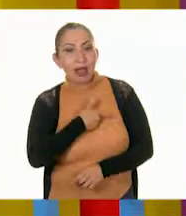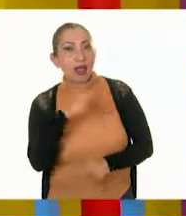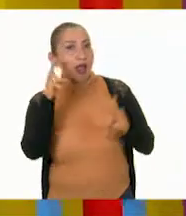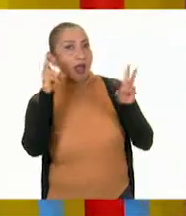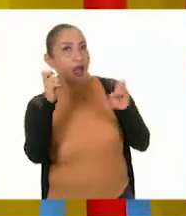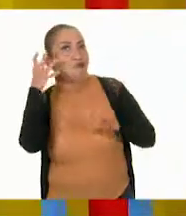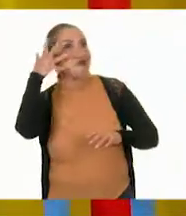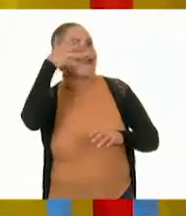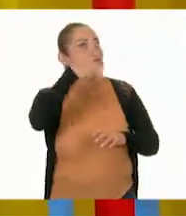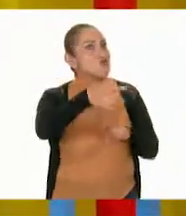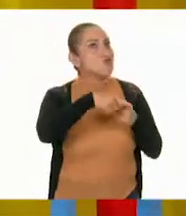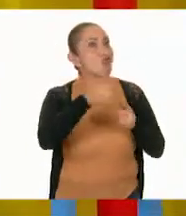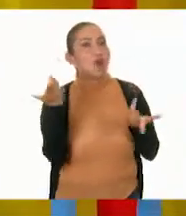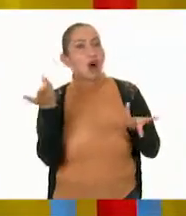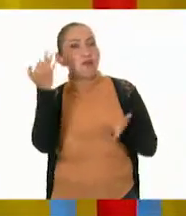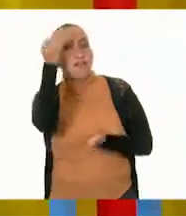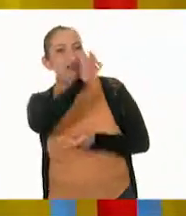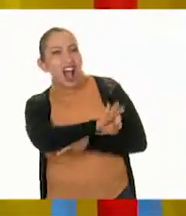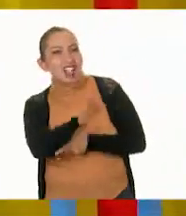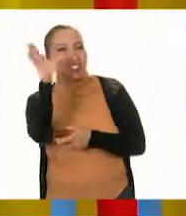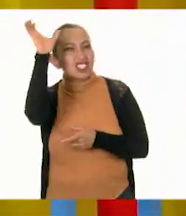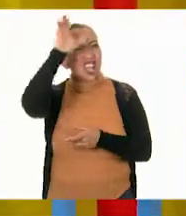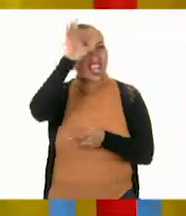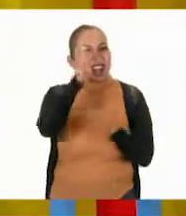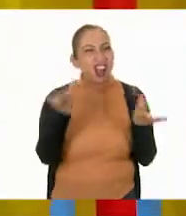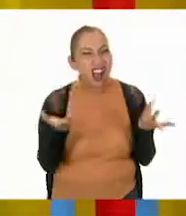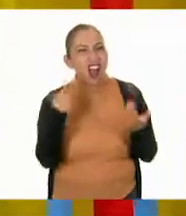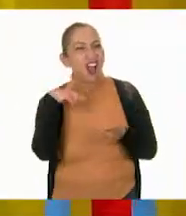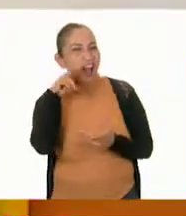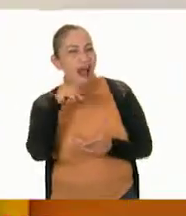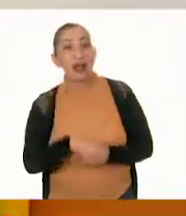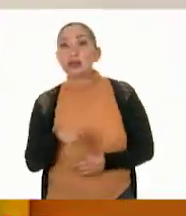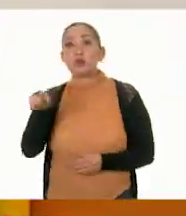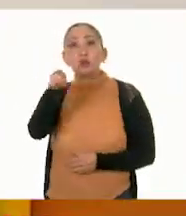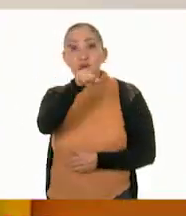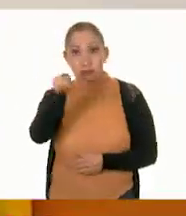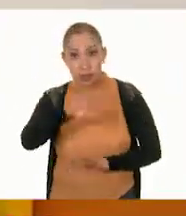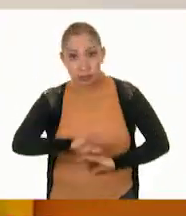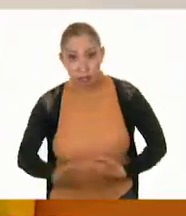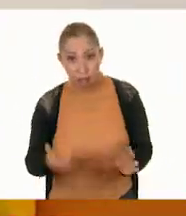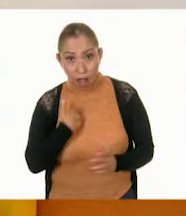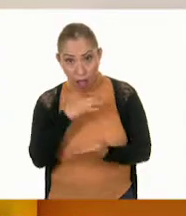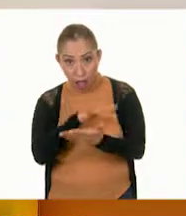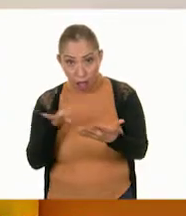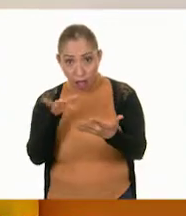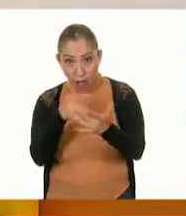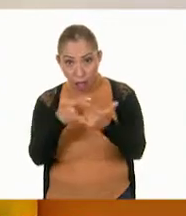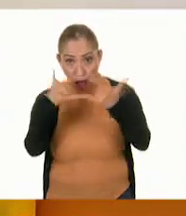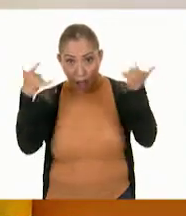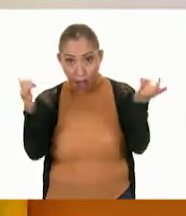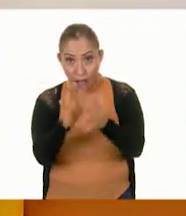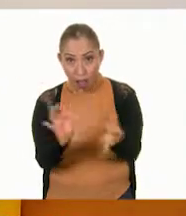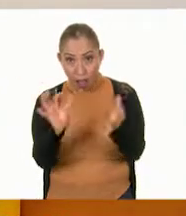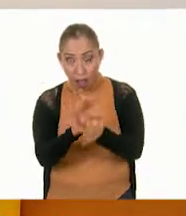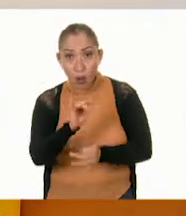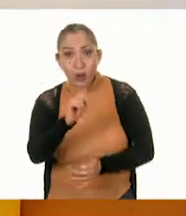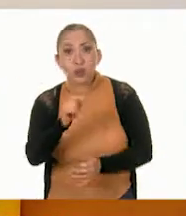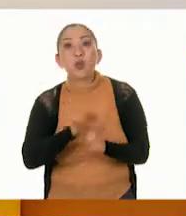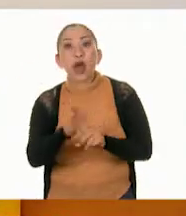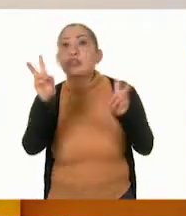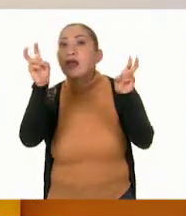el futuro, sobre ciencia ficción, sobre muchas cosas. ¿Y ustedes también han leído cuentos? ¿Sí? ¿Cuáles les